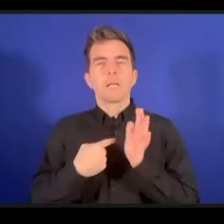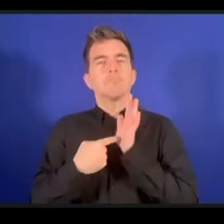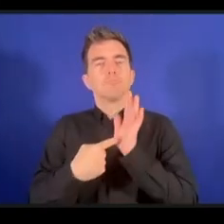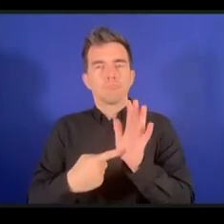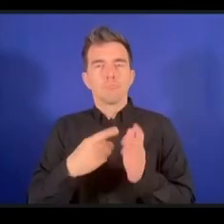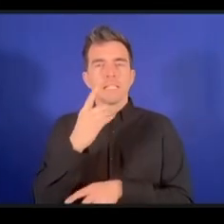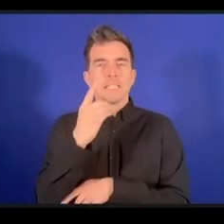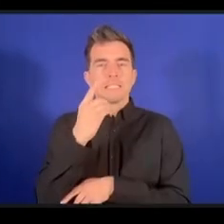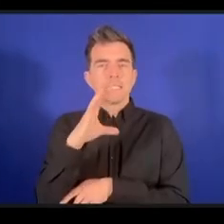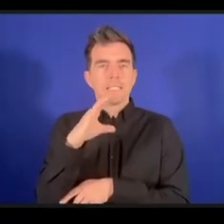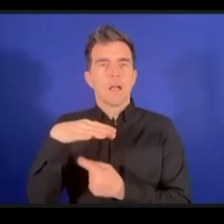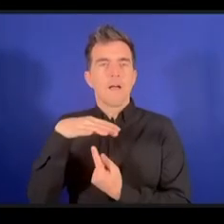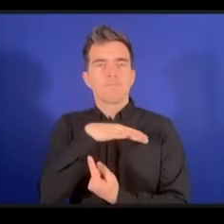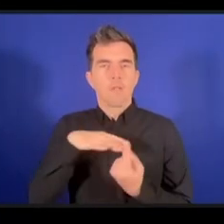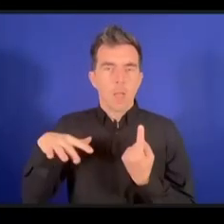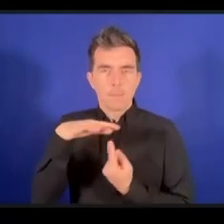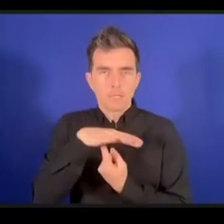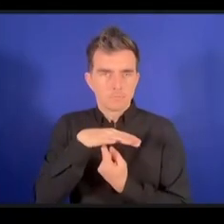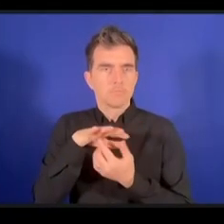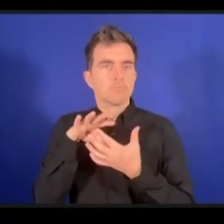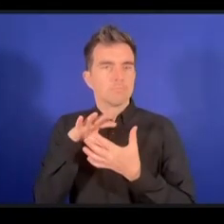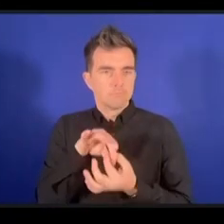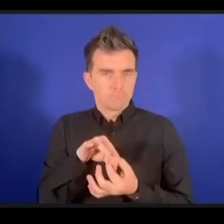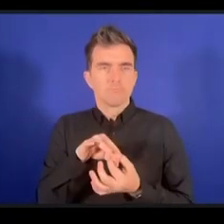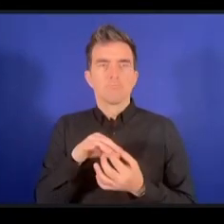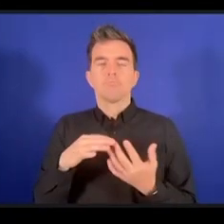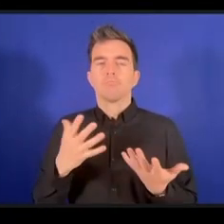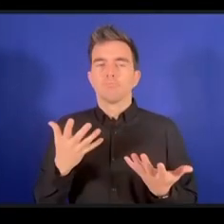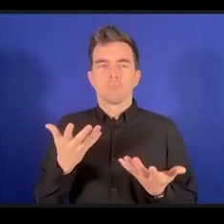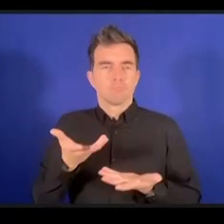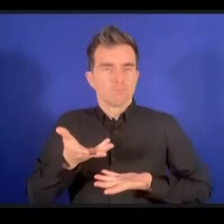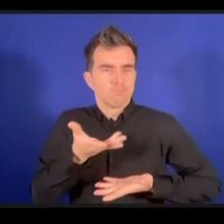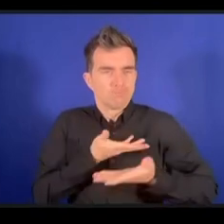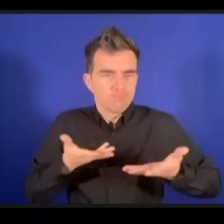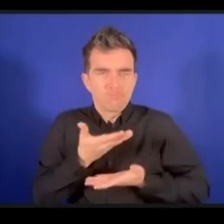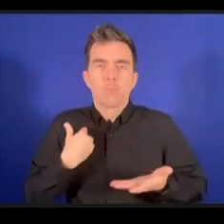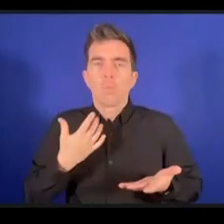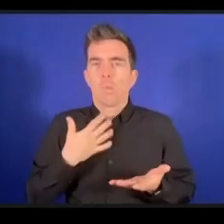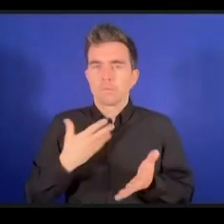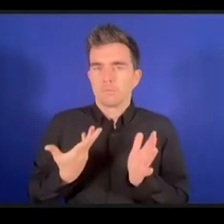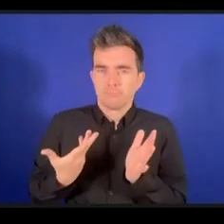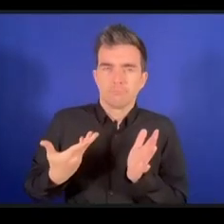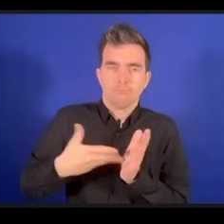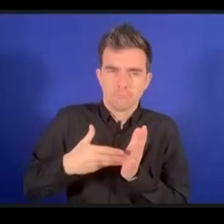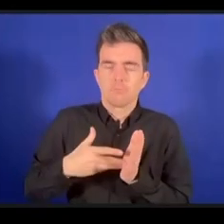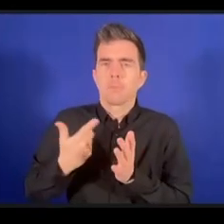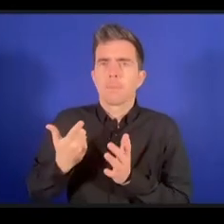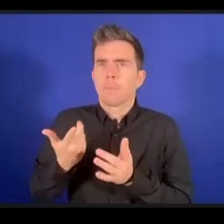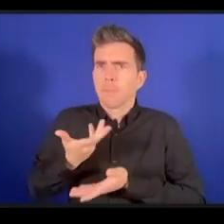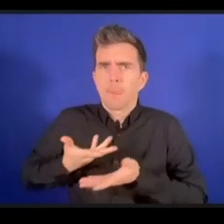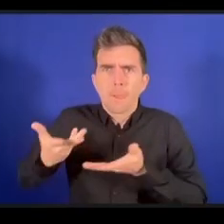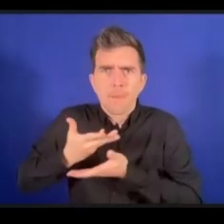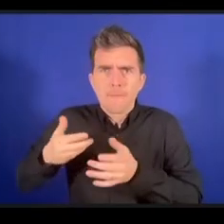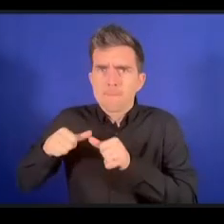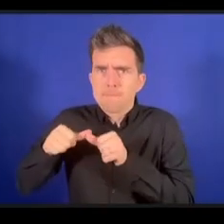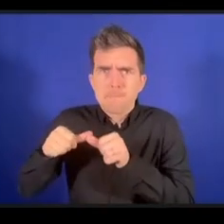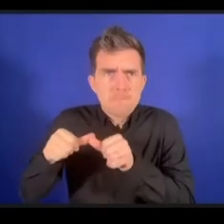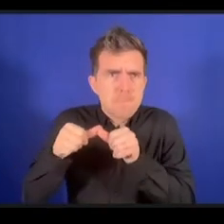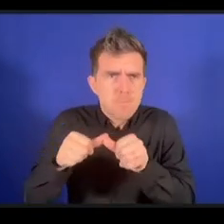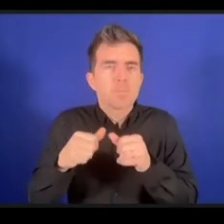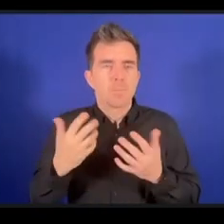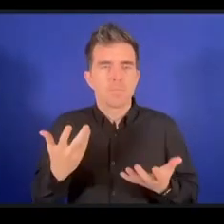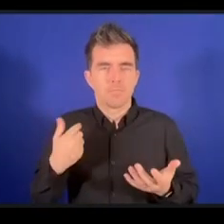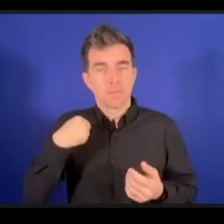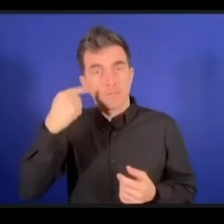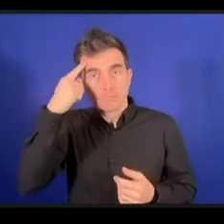interesante Yo creo que con todos los Derechos Humanos debemos Igualmente hablar de obligaciones humanas estos tienen que venir mano